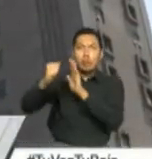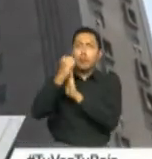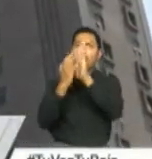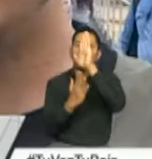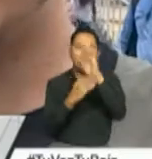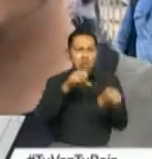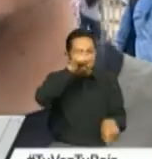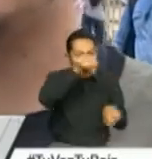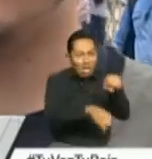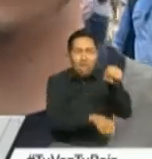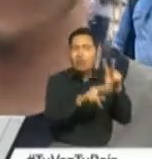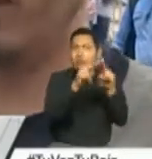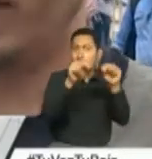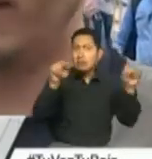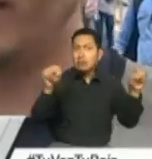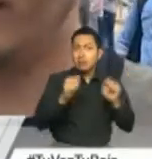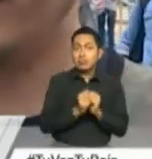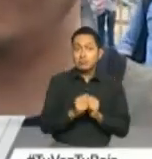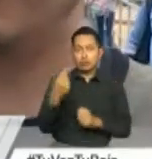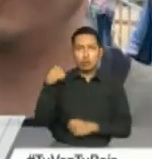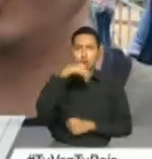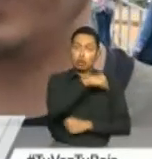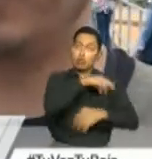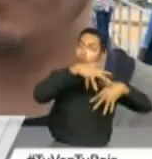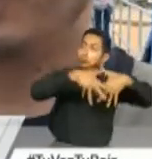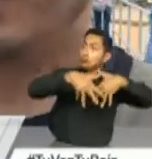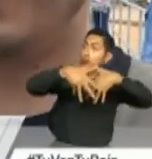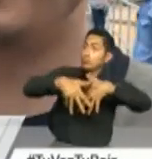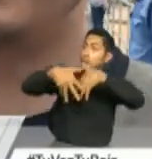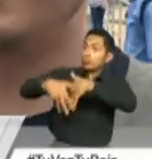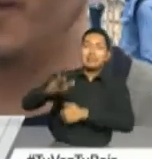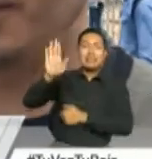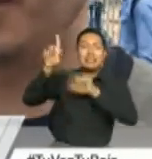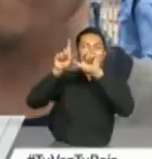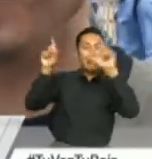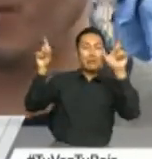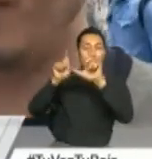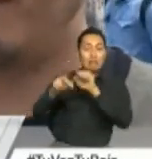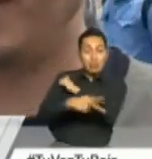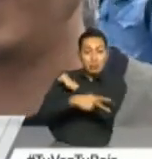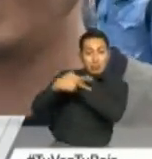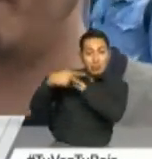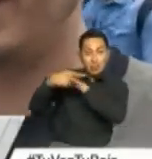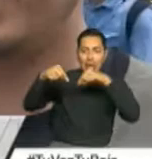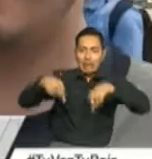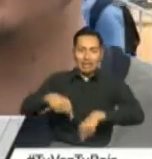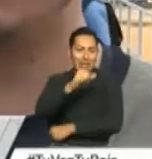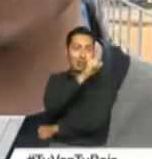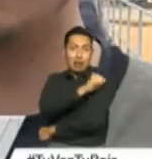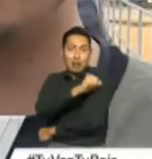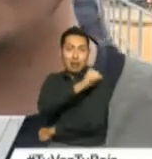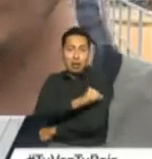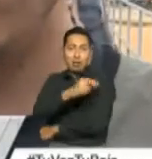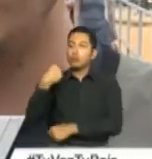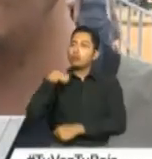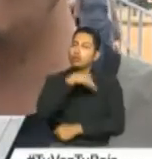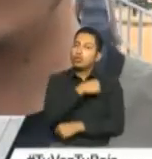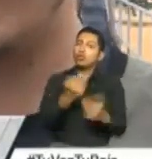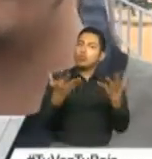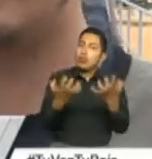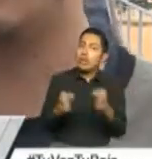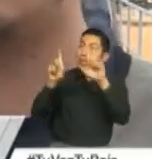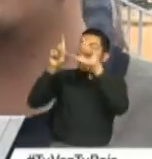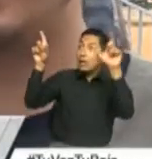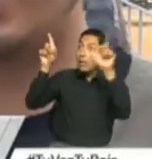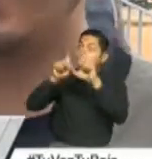Esta protesta pacífica frente a la sede de Total en Brasil, aquí en Río de Janeiro, es para exigir una vez más que la empresa abandone sus planes de